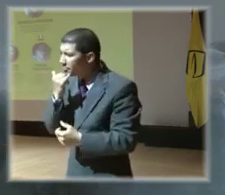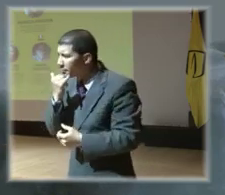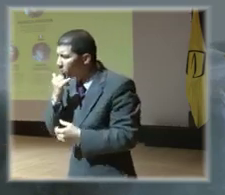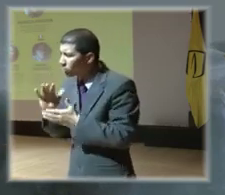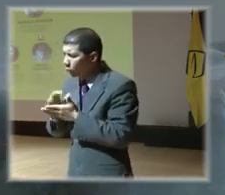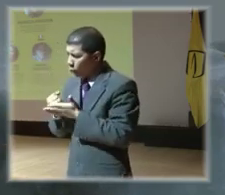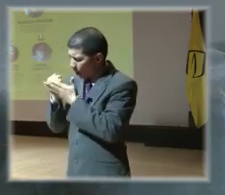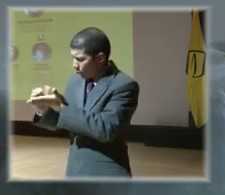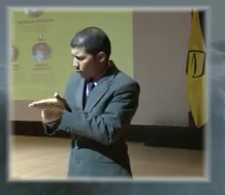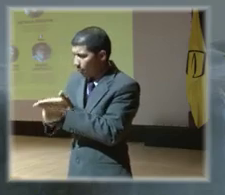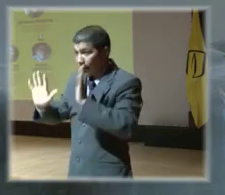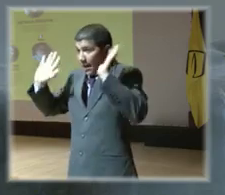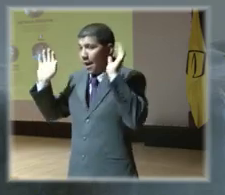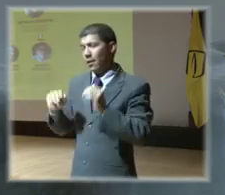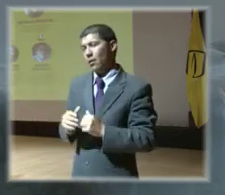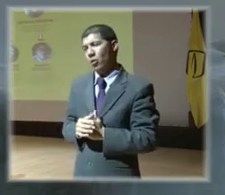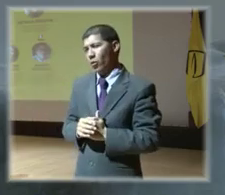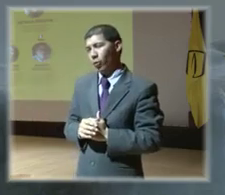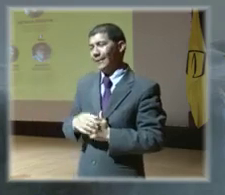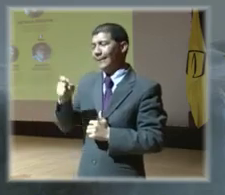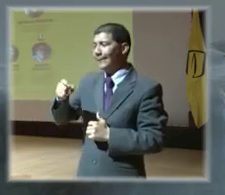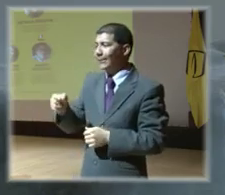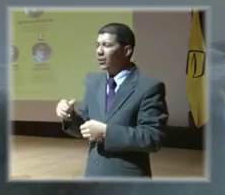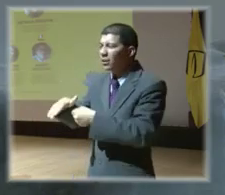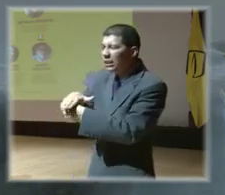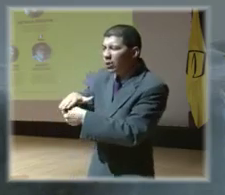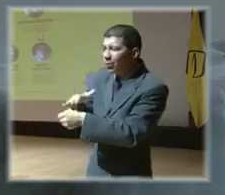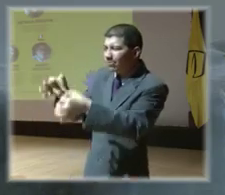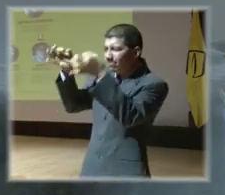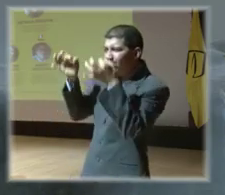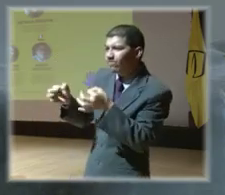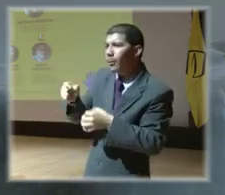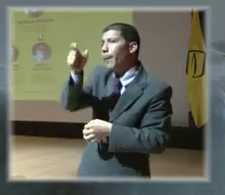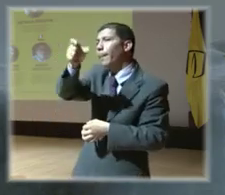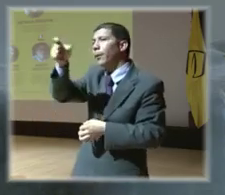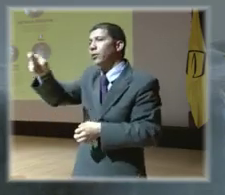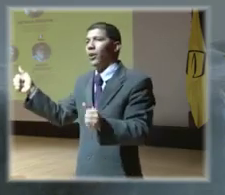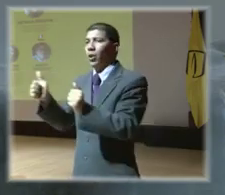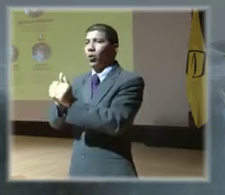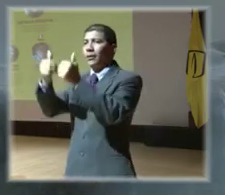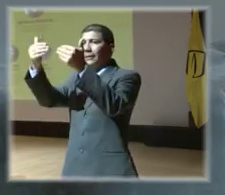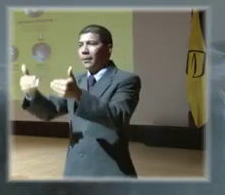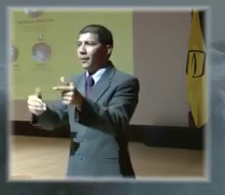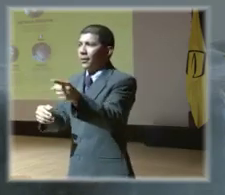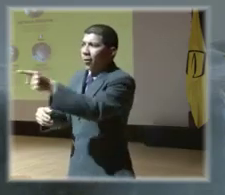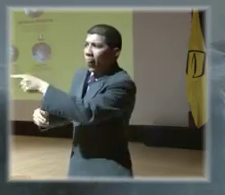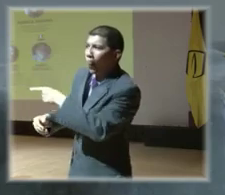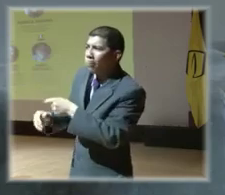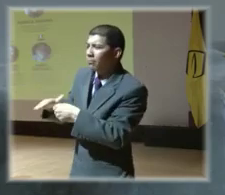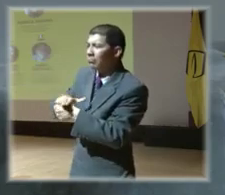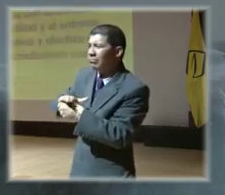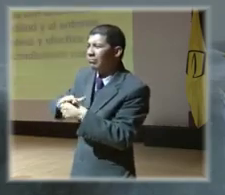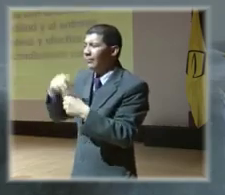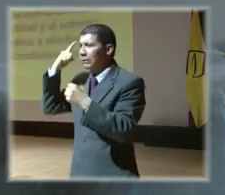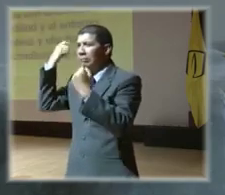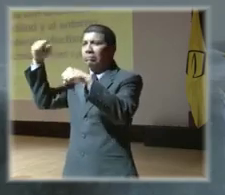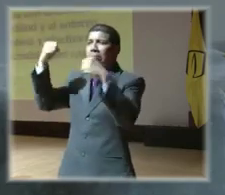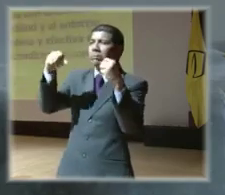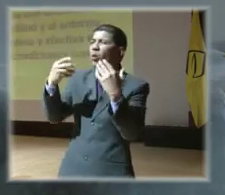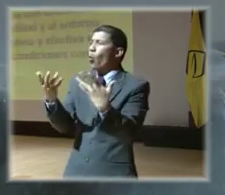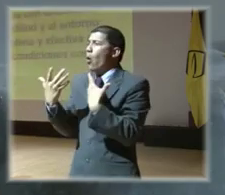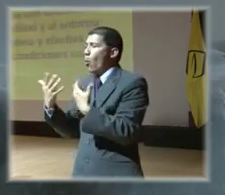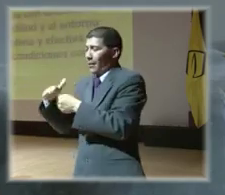entender cuáles son esas situaciones específicas que están enfrentando las personas con discapacidad que generan estas preocupaciones.